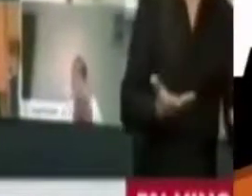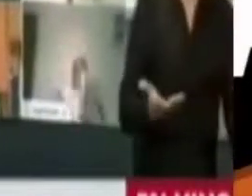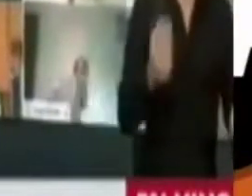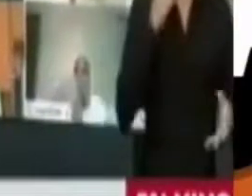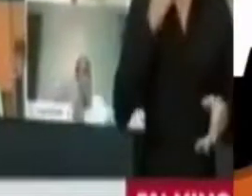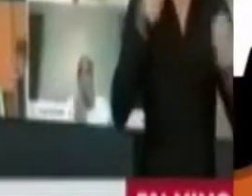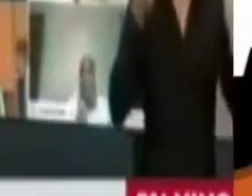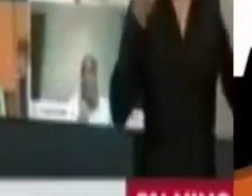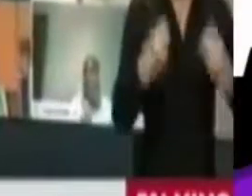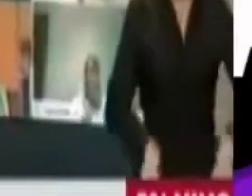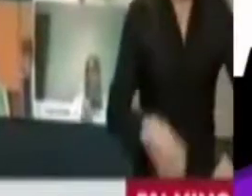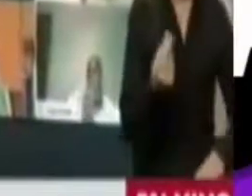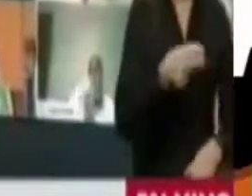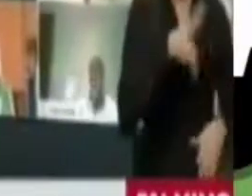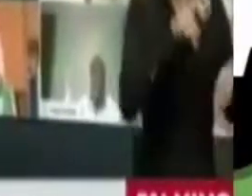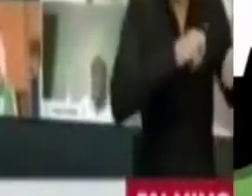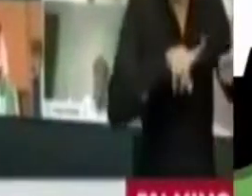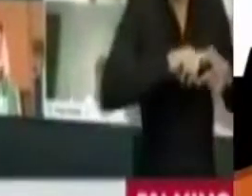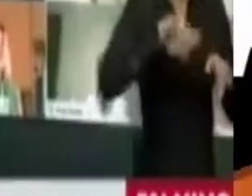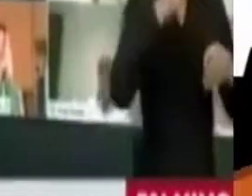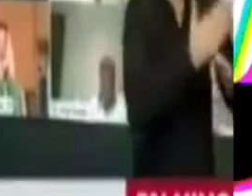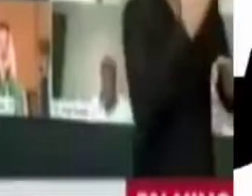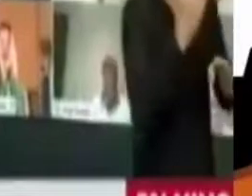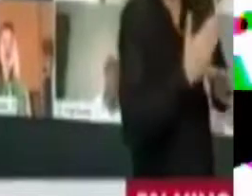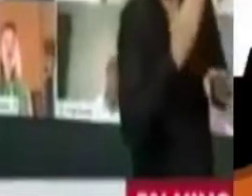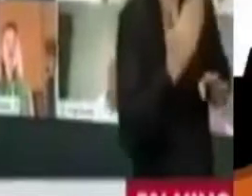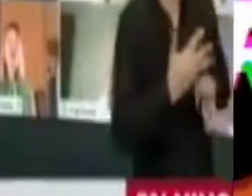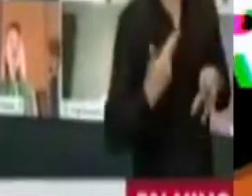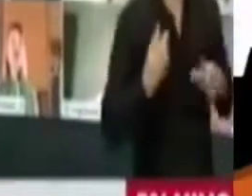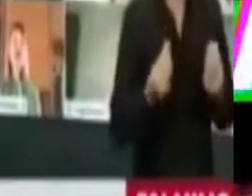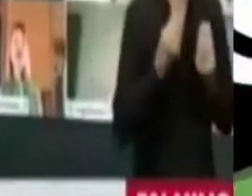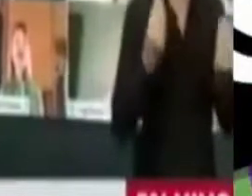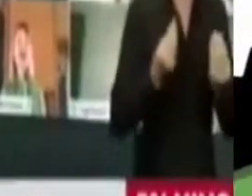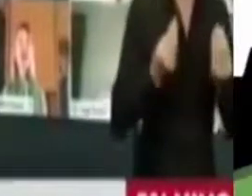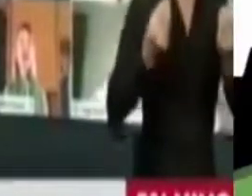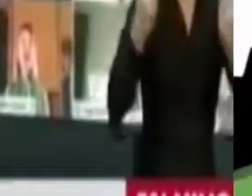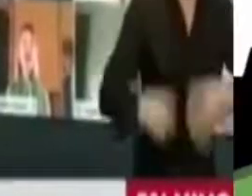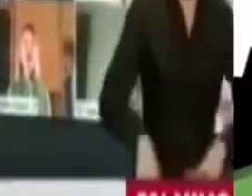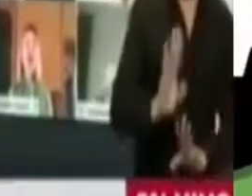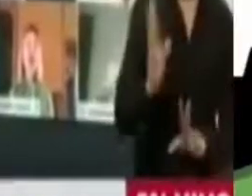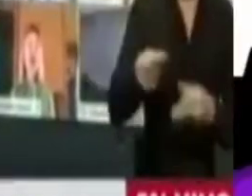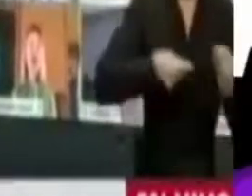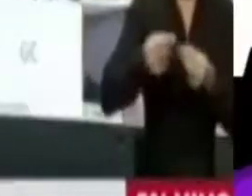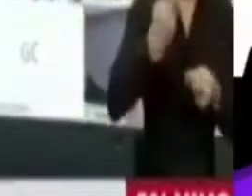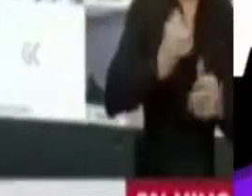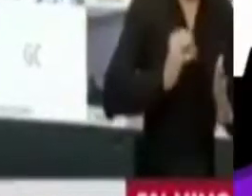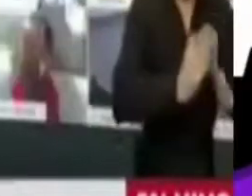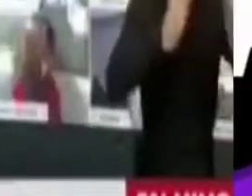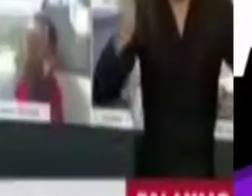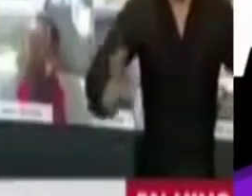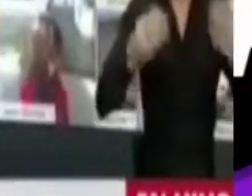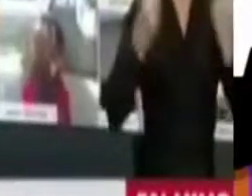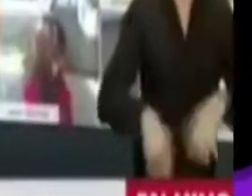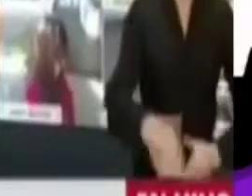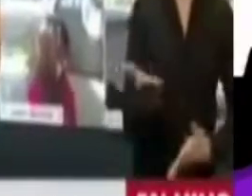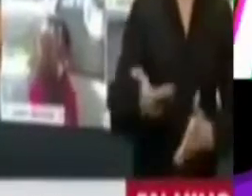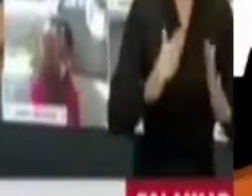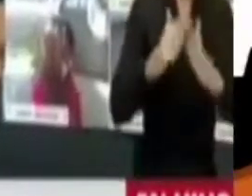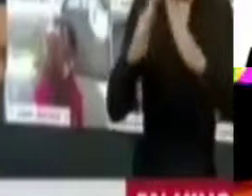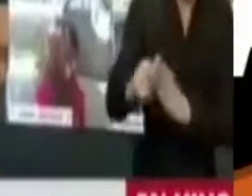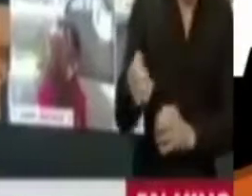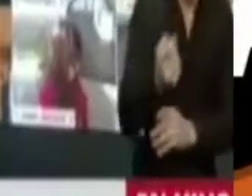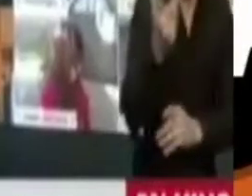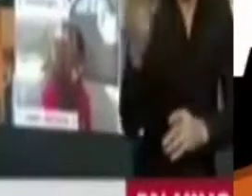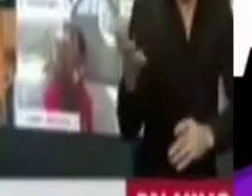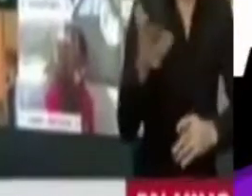y justamente salió bastante ajustado. Uh-huh. Bueno, y ahí nos dimos cuenta, o revisando un poco